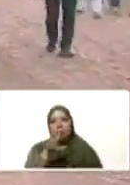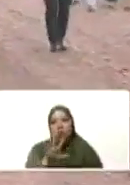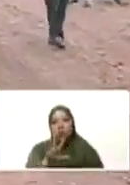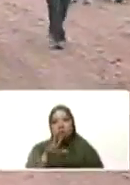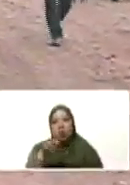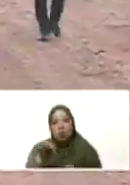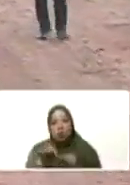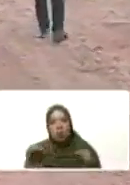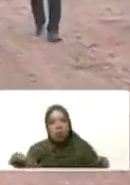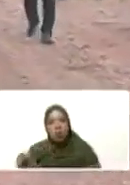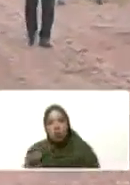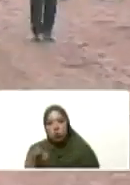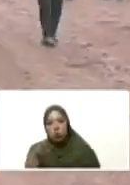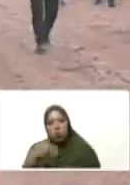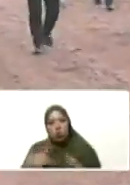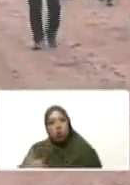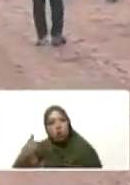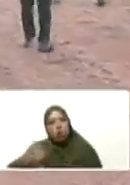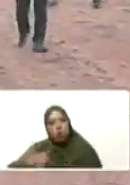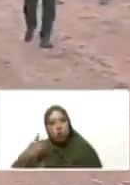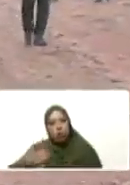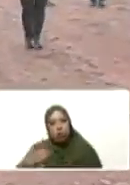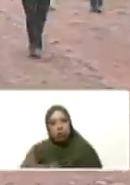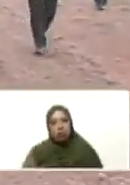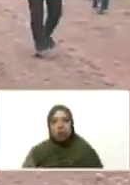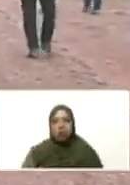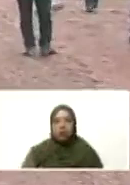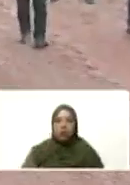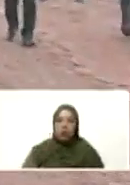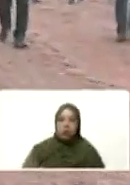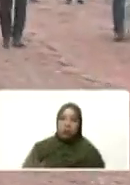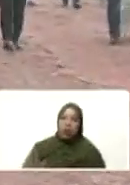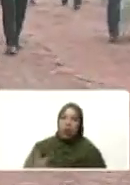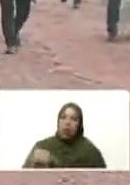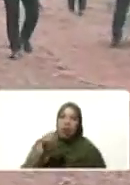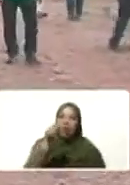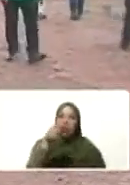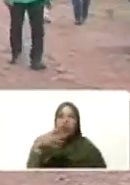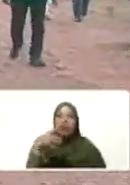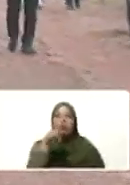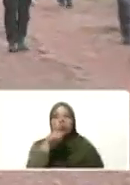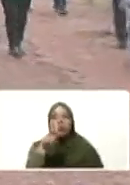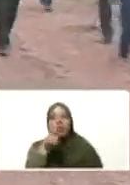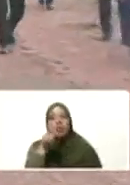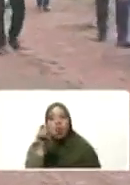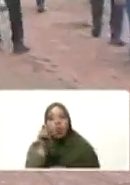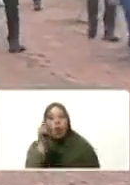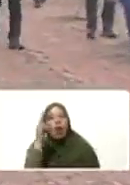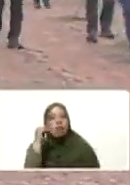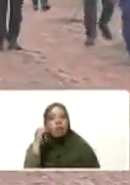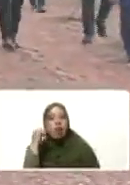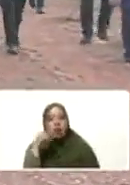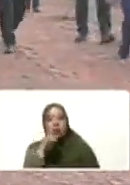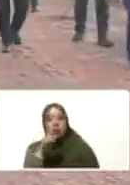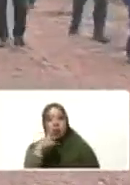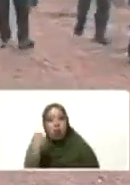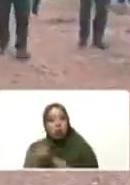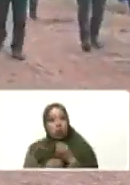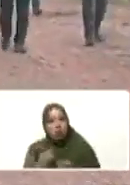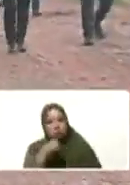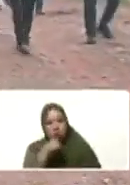hectáreas para semillas, que esto es bien importante, presidente. Semilla de soya y semilla de maíz. Cuando ellos